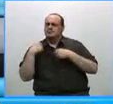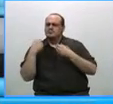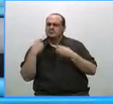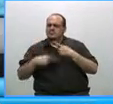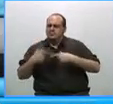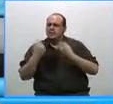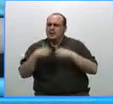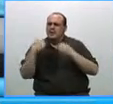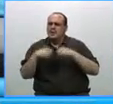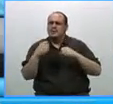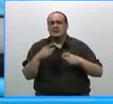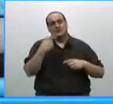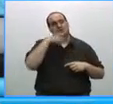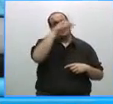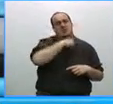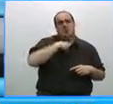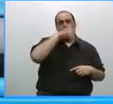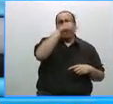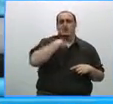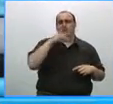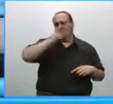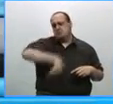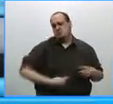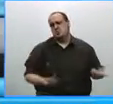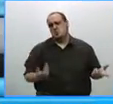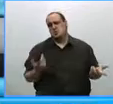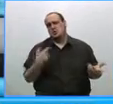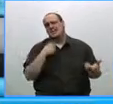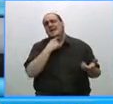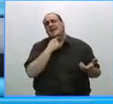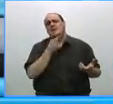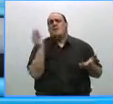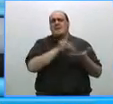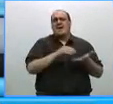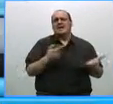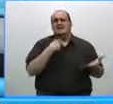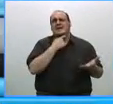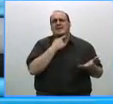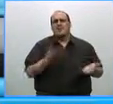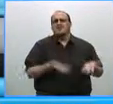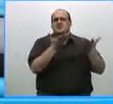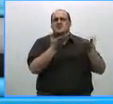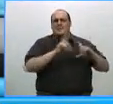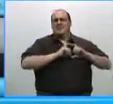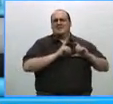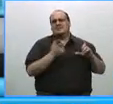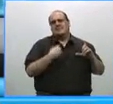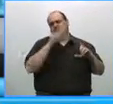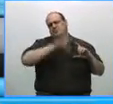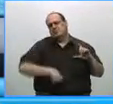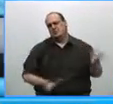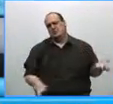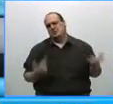toronto no fue esperado fue muy lejos de lo que pensábamos hacer entonces de mente que anímicamente hubo una caída pero bueno esperamos